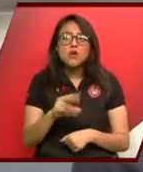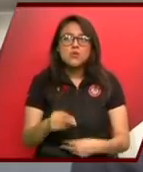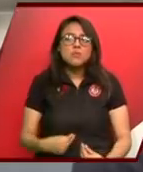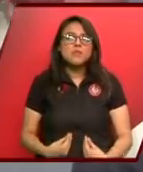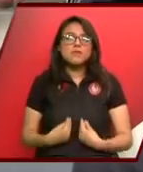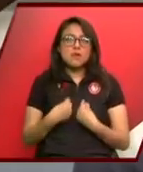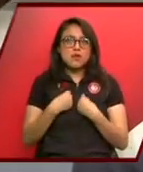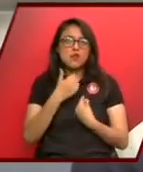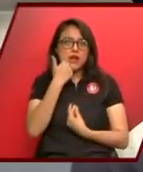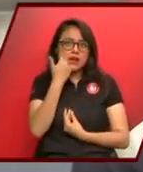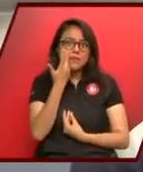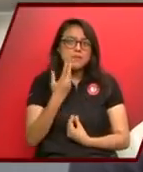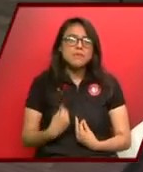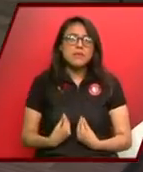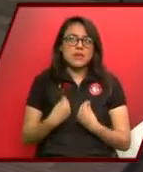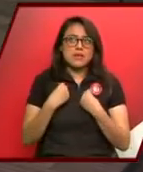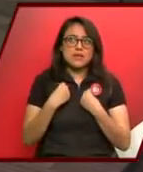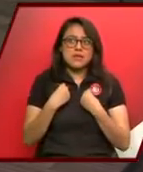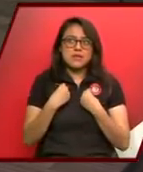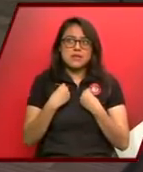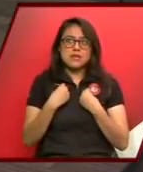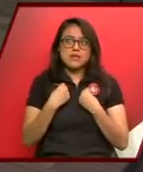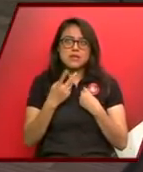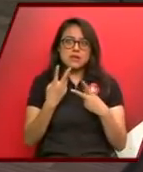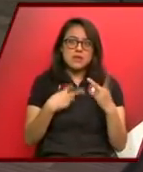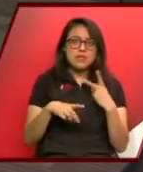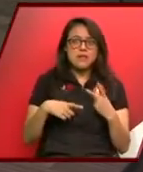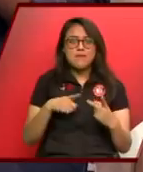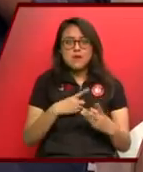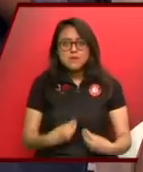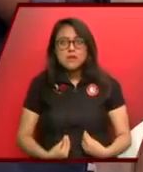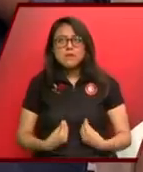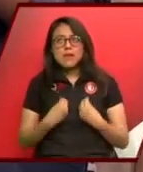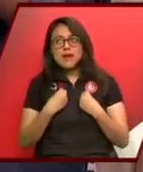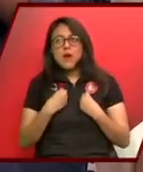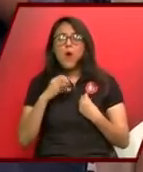hubieras podido vivir. En pocas palabras, a la que venga hay que vivirla.